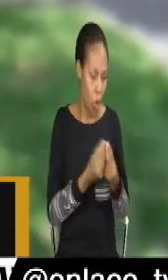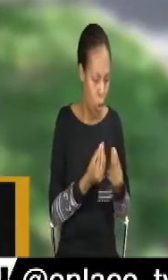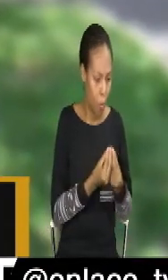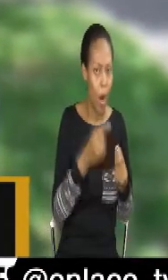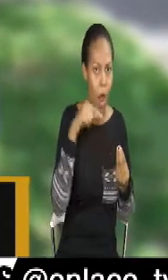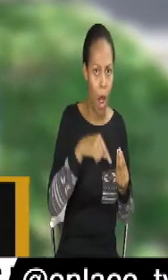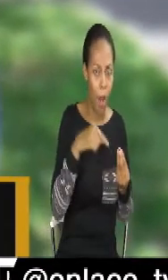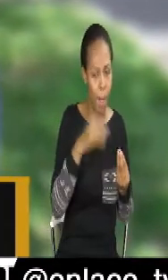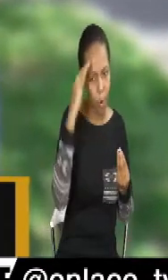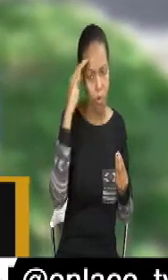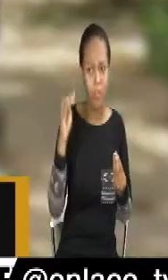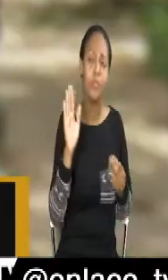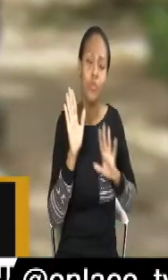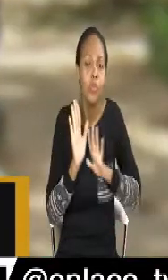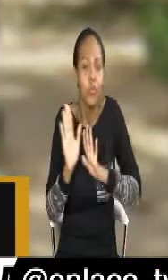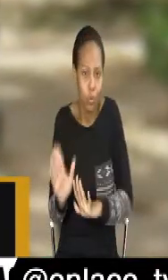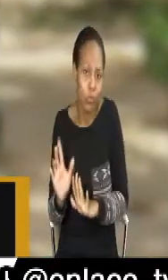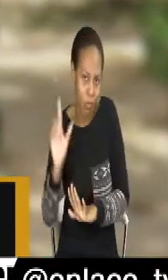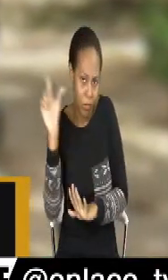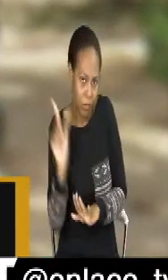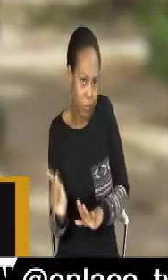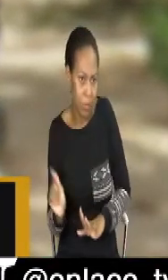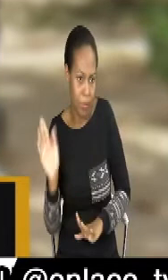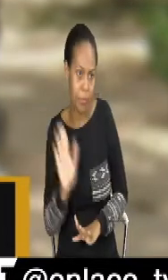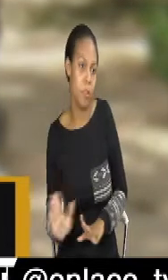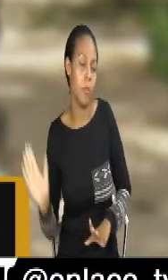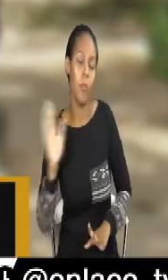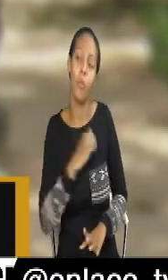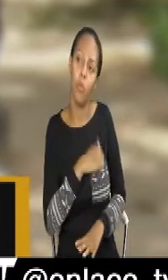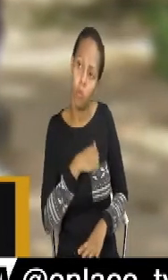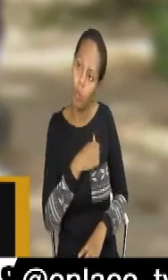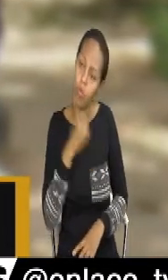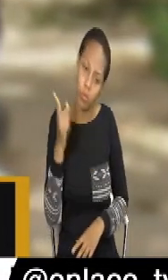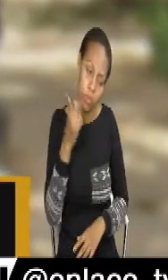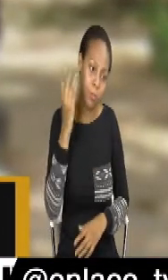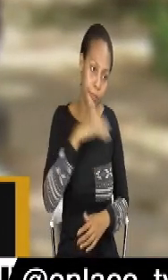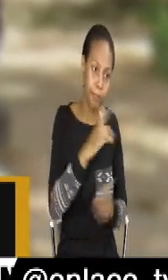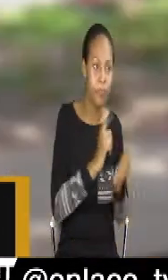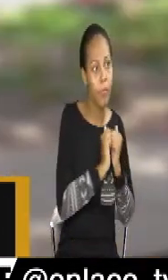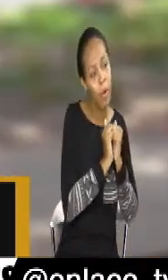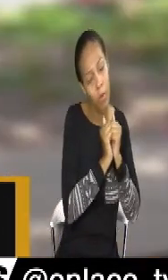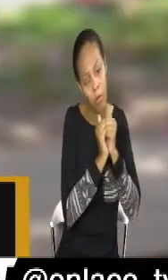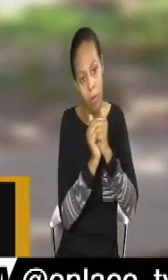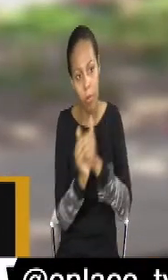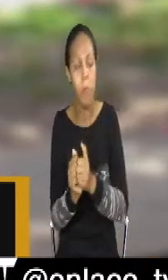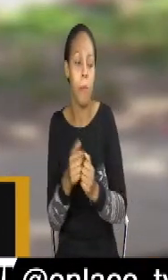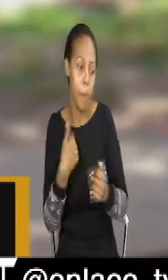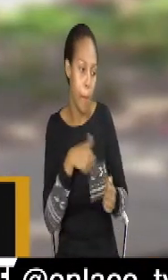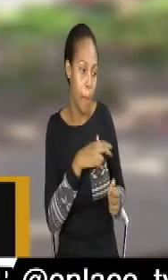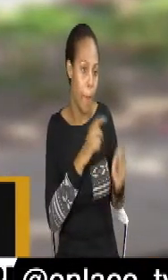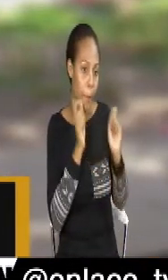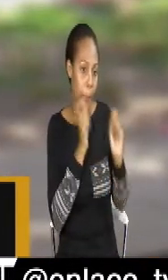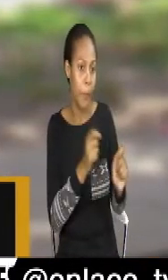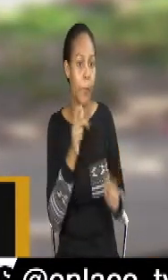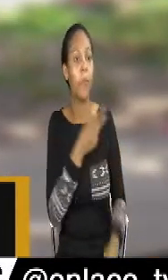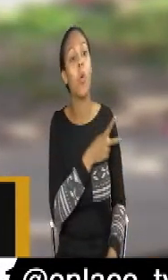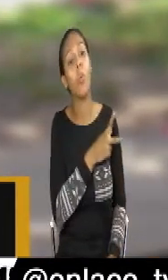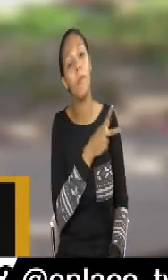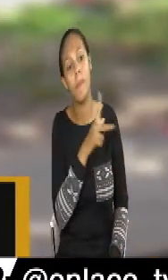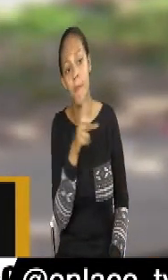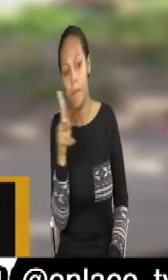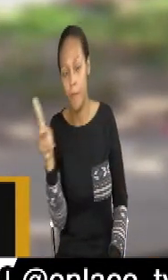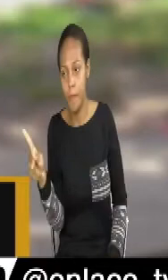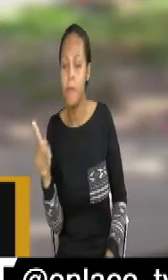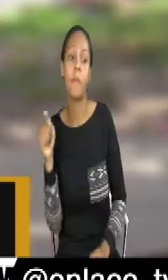para que hagan un acompañamiento a estas comunidades, y el resultado de esto fue de que le vamos a asignar un transporte particular a ellos para que puedan